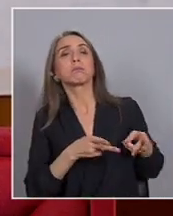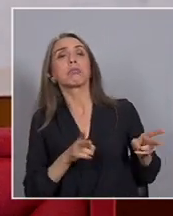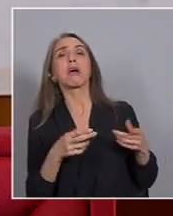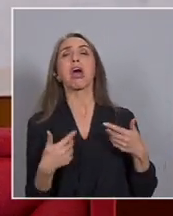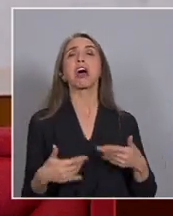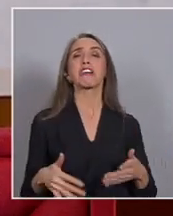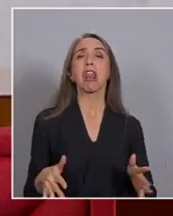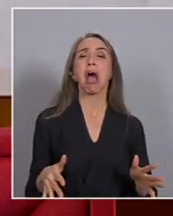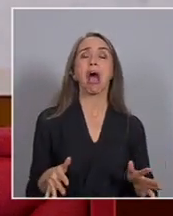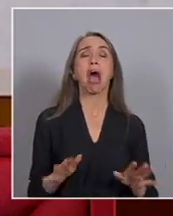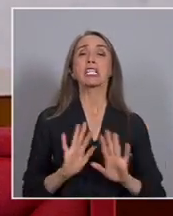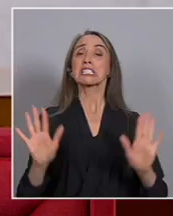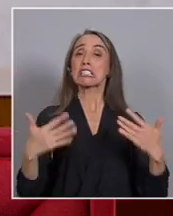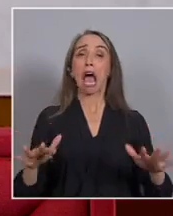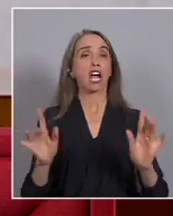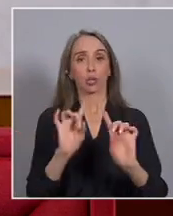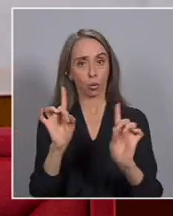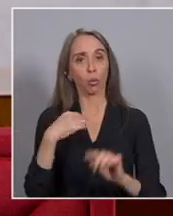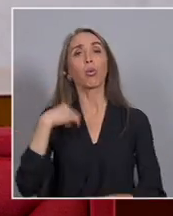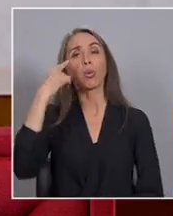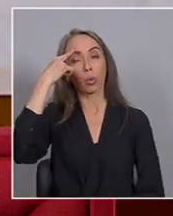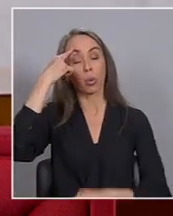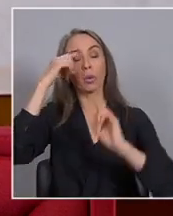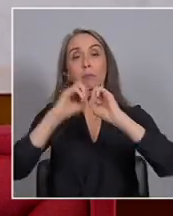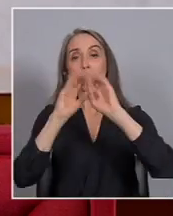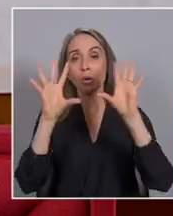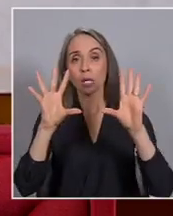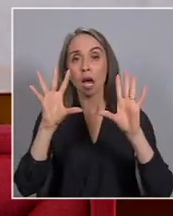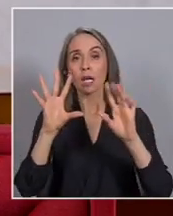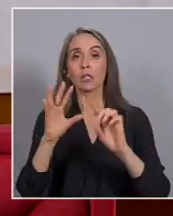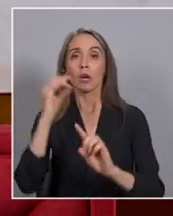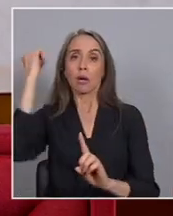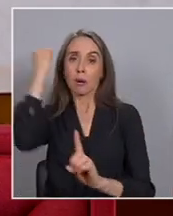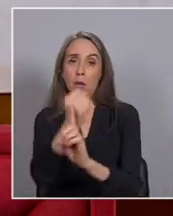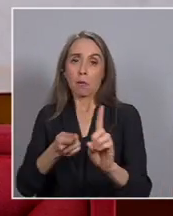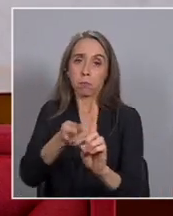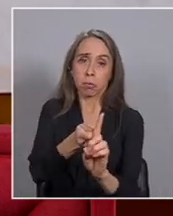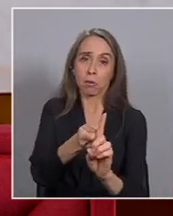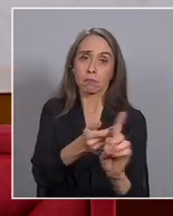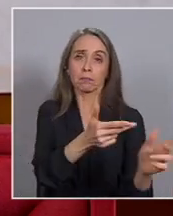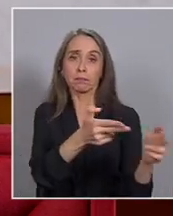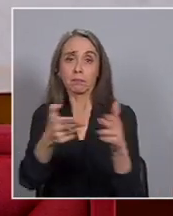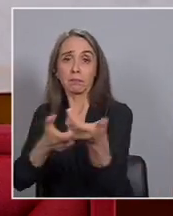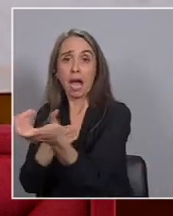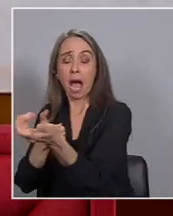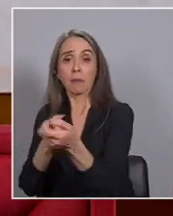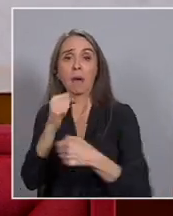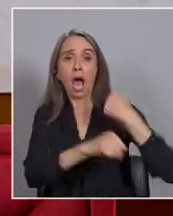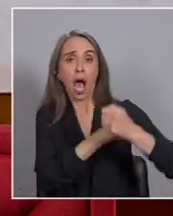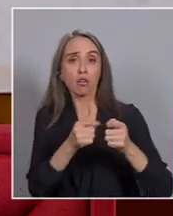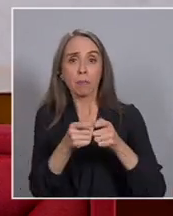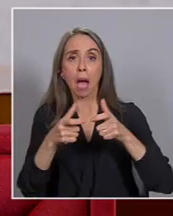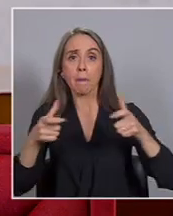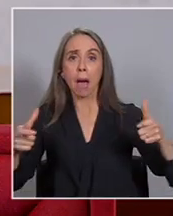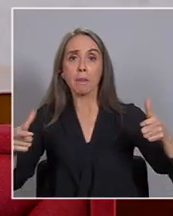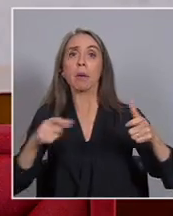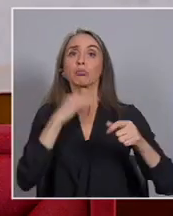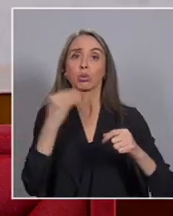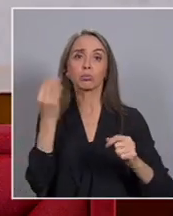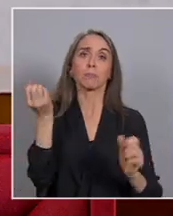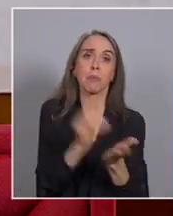relajo. Porque tengo muy claro que los homicidios y las armas llevan años aumentando y que los